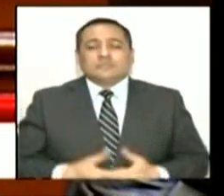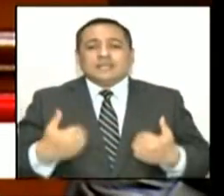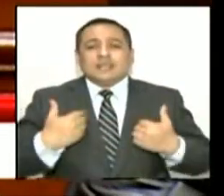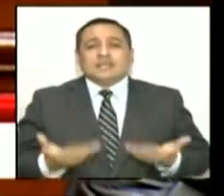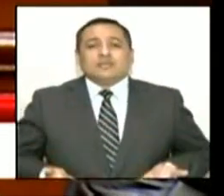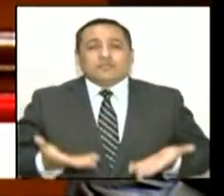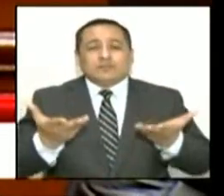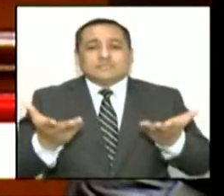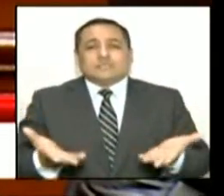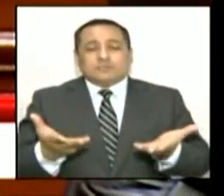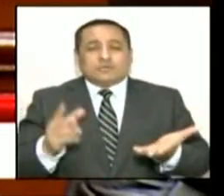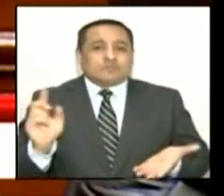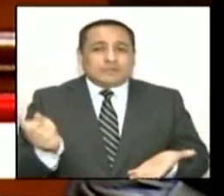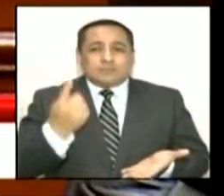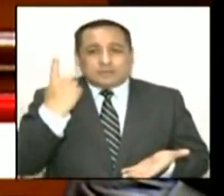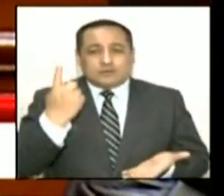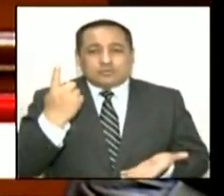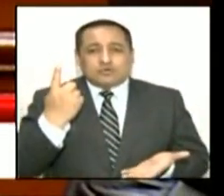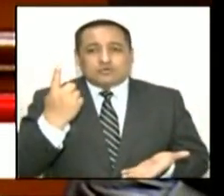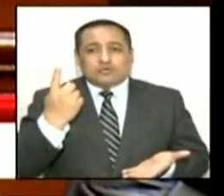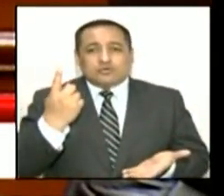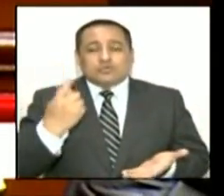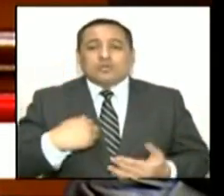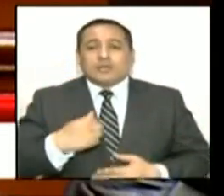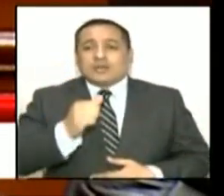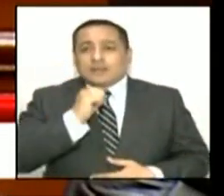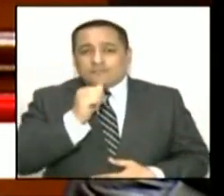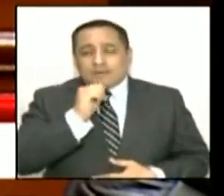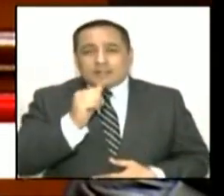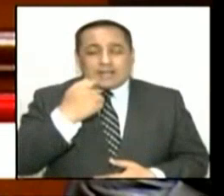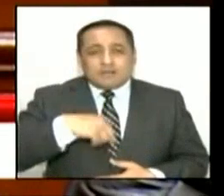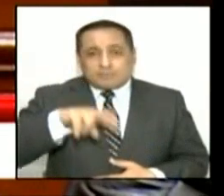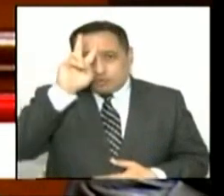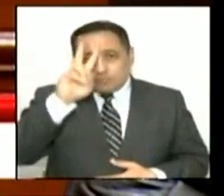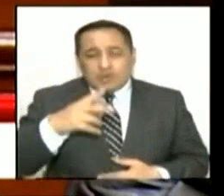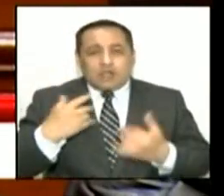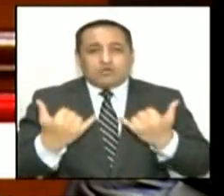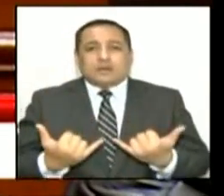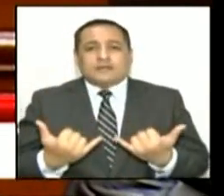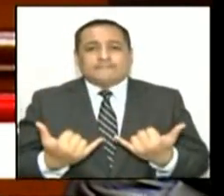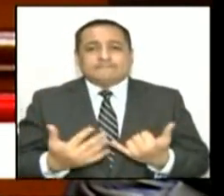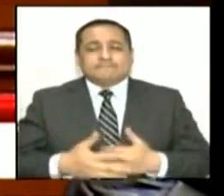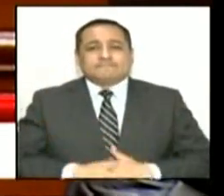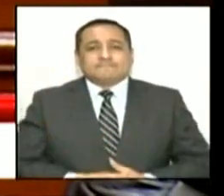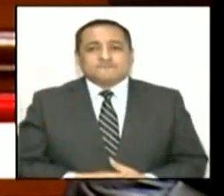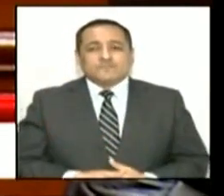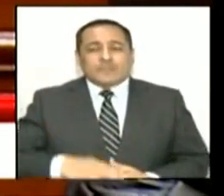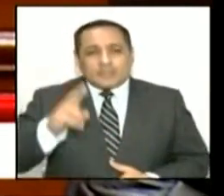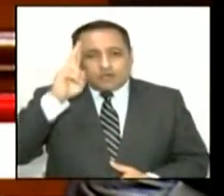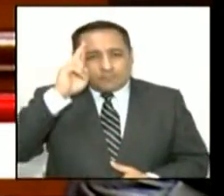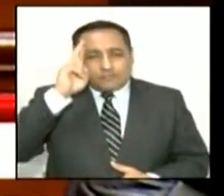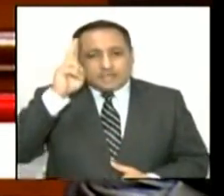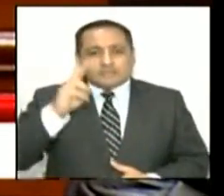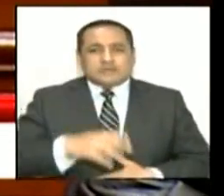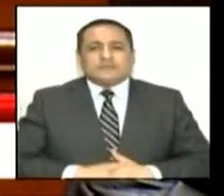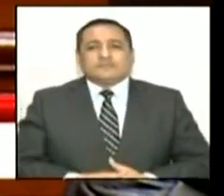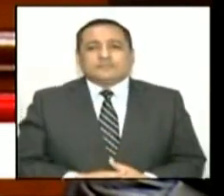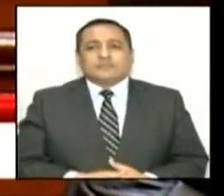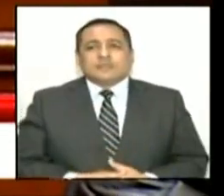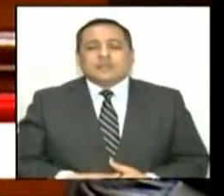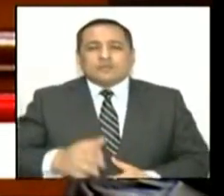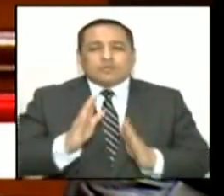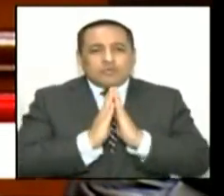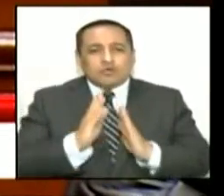ofrecemos? En primer lugar, lo que le falta a nuestro país en este momento. Confianza. Confíen